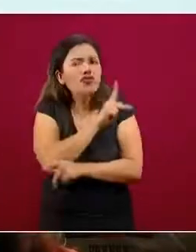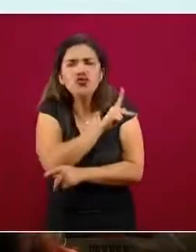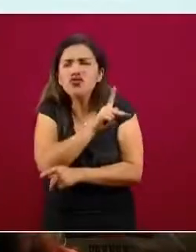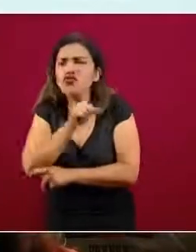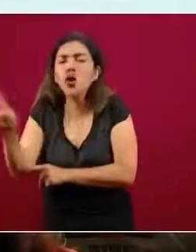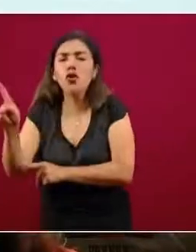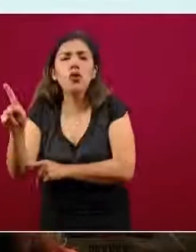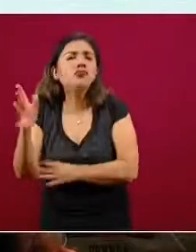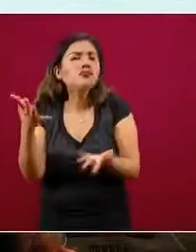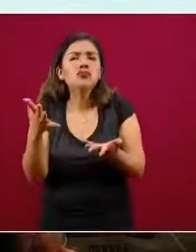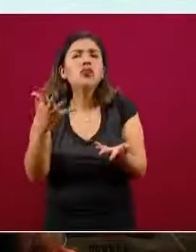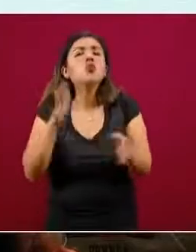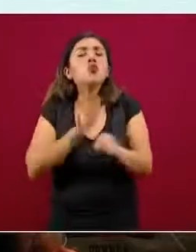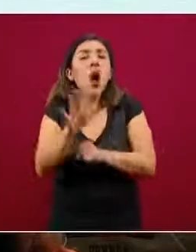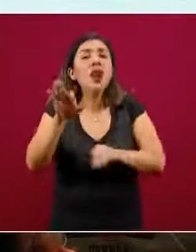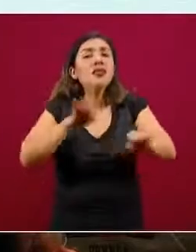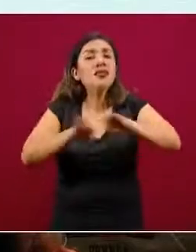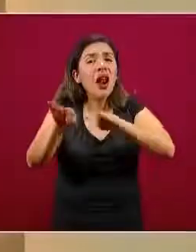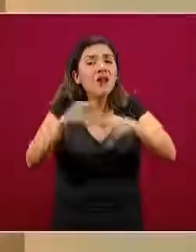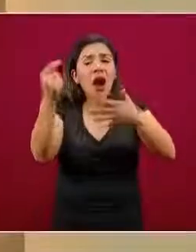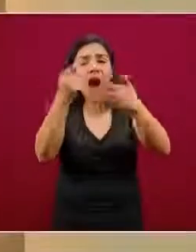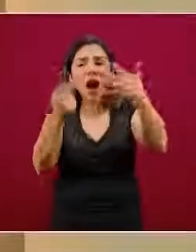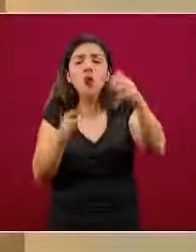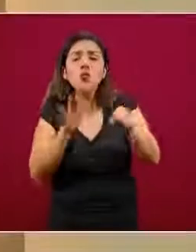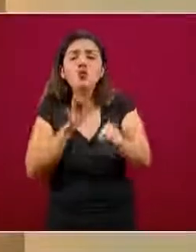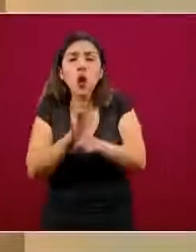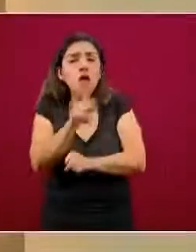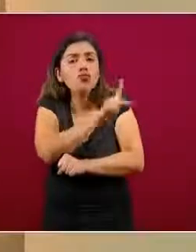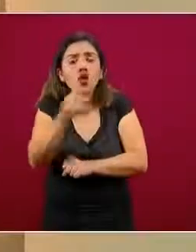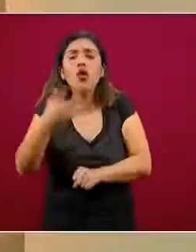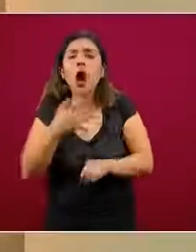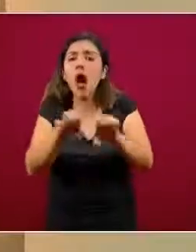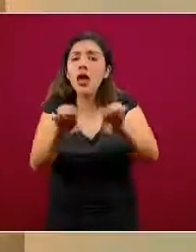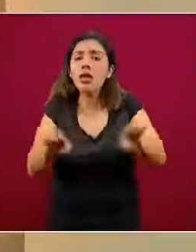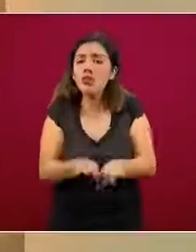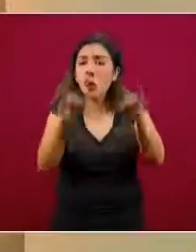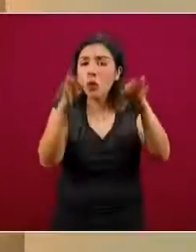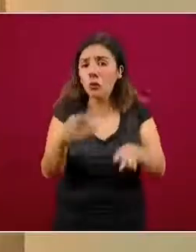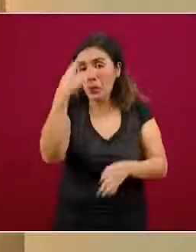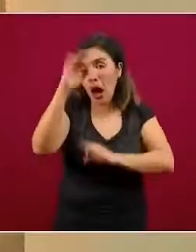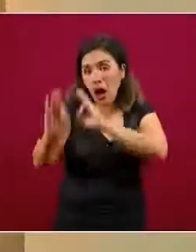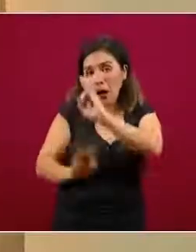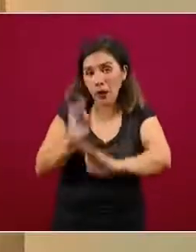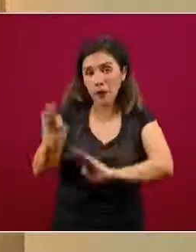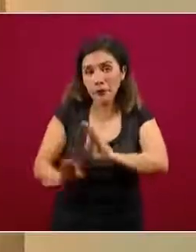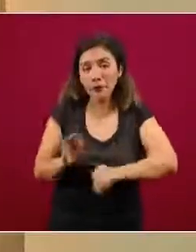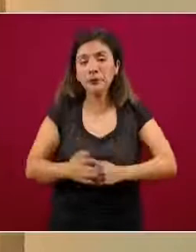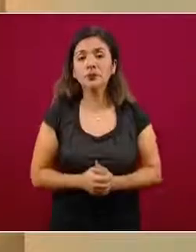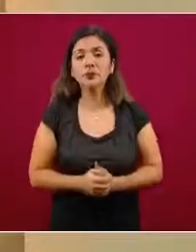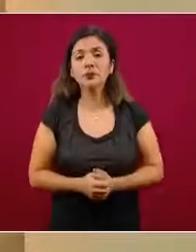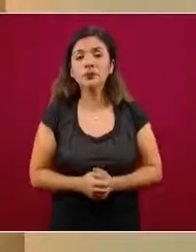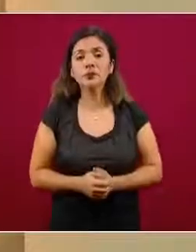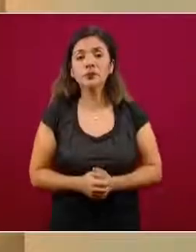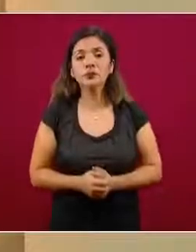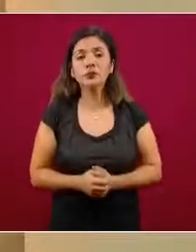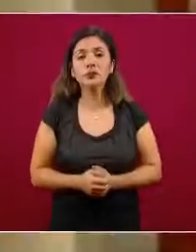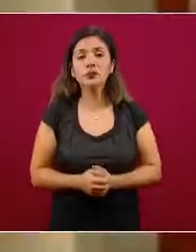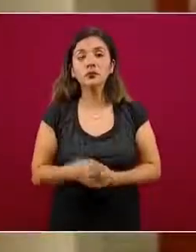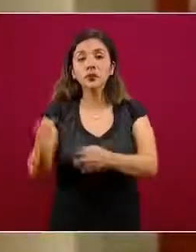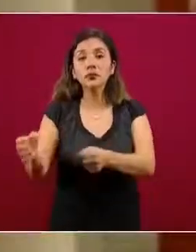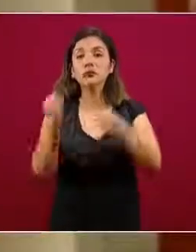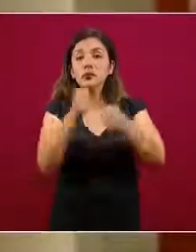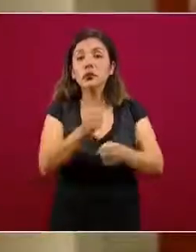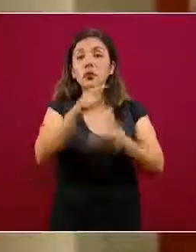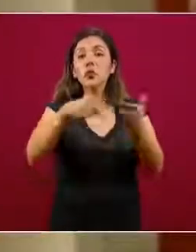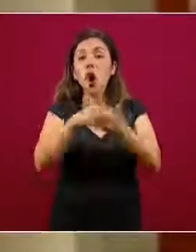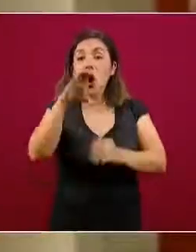todos, dependiendo de la categoría o de la rama, tienen el equipo que ellos les corresponde. A los que entran al área COVID, por supuesto que